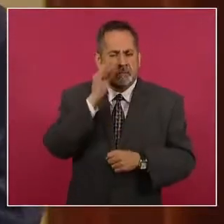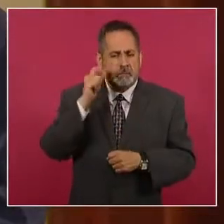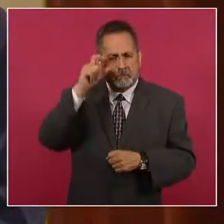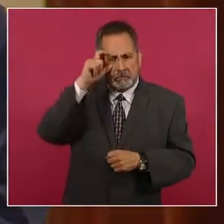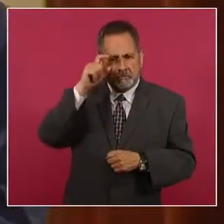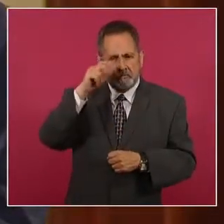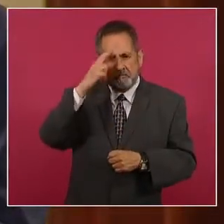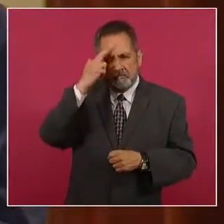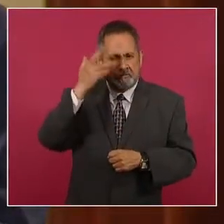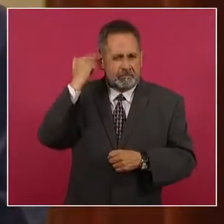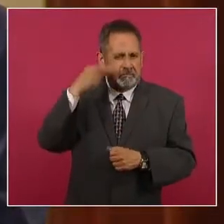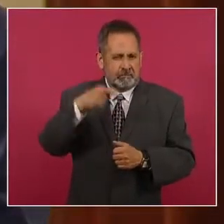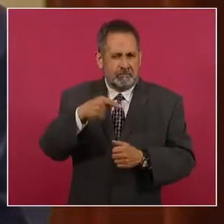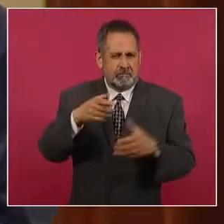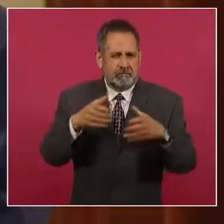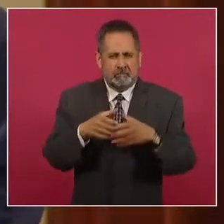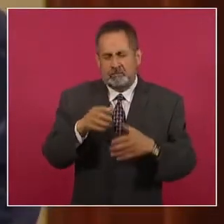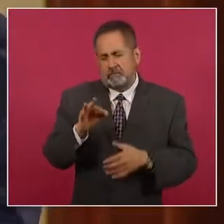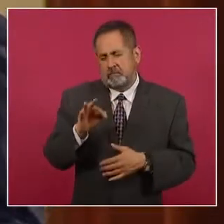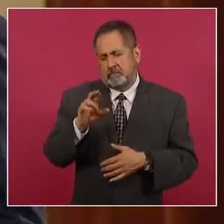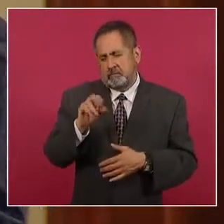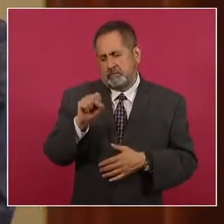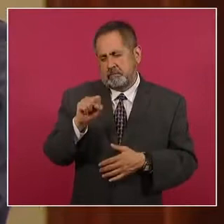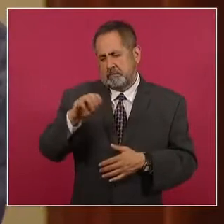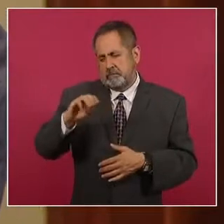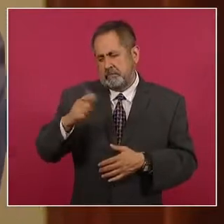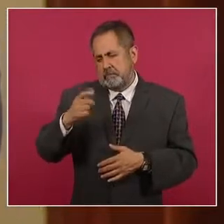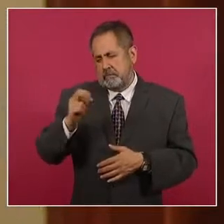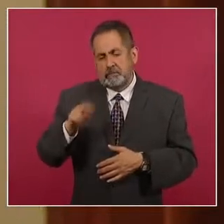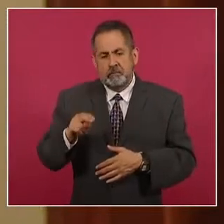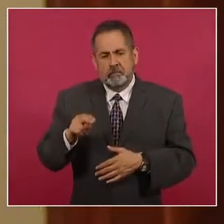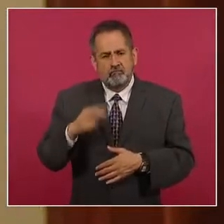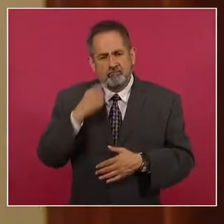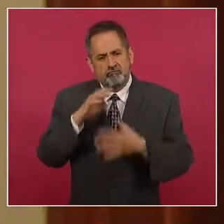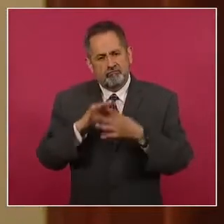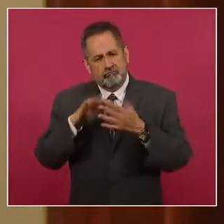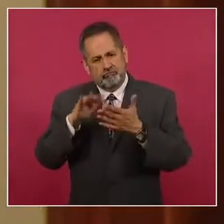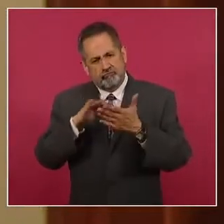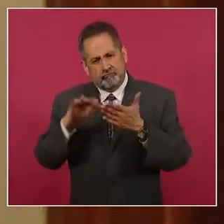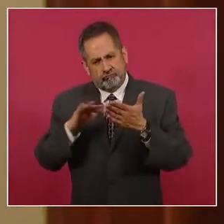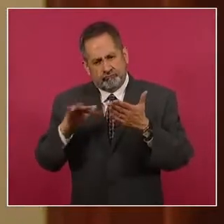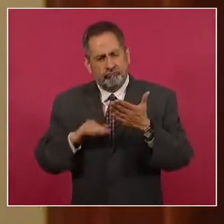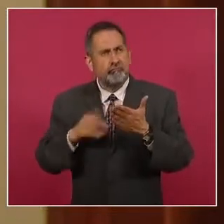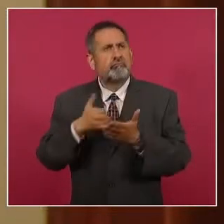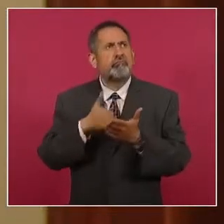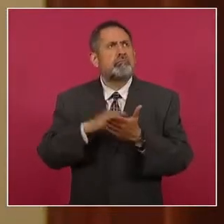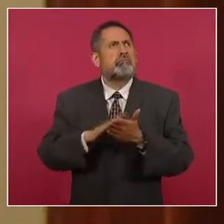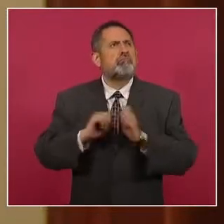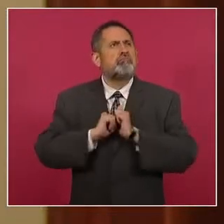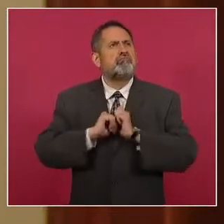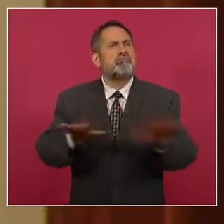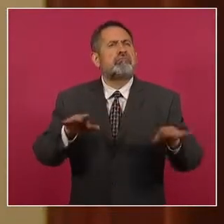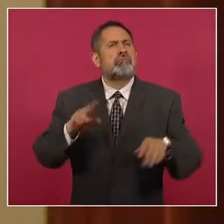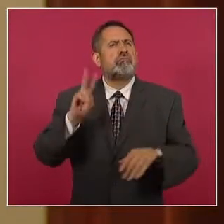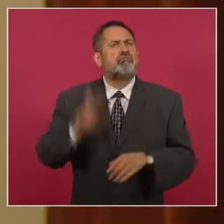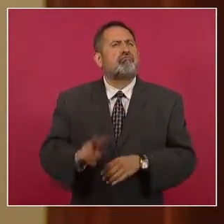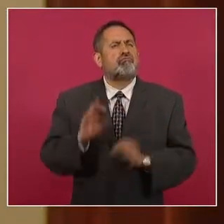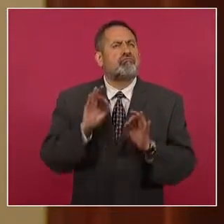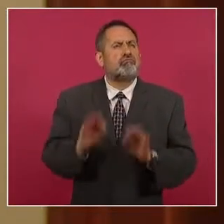nosotros consideramos que es de los Flores Magón, y que quiero leer una parte de esto que se publicó en